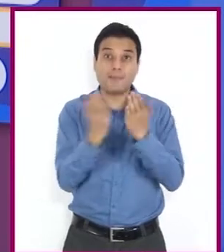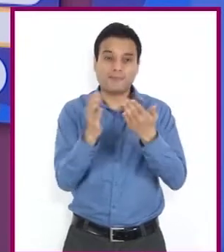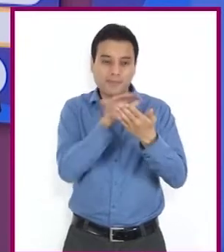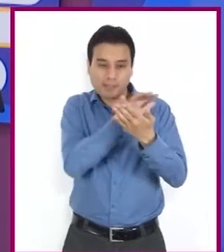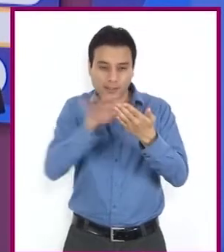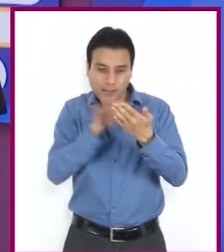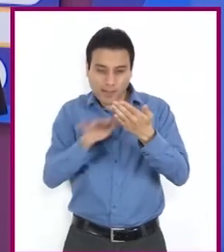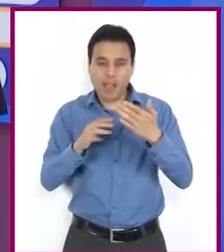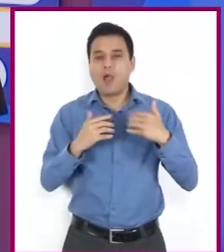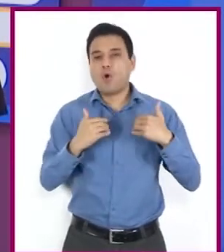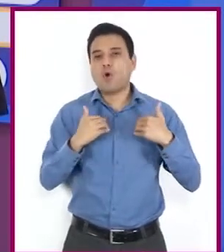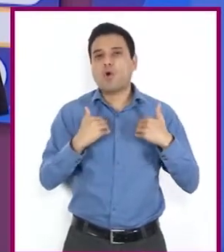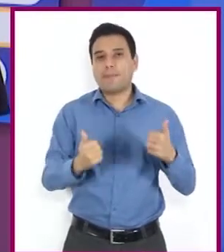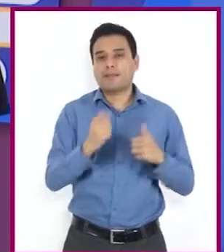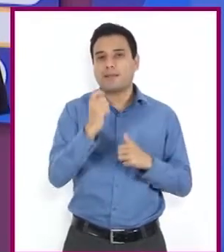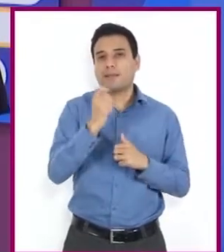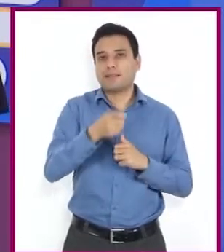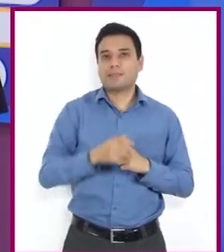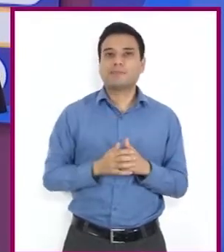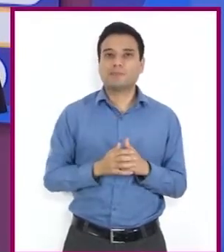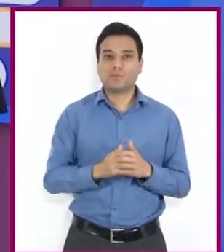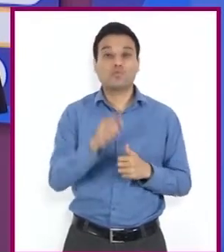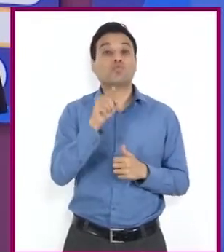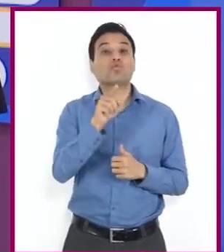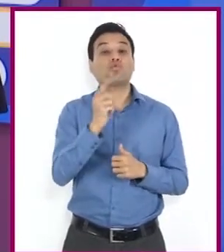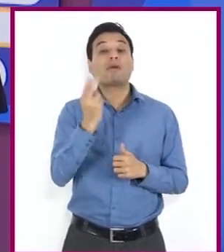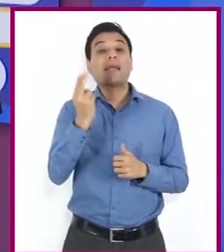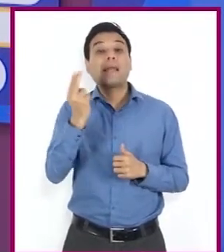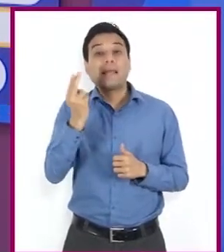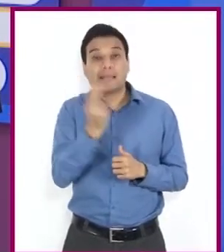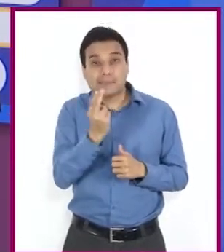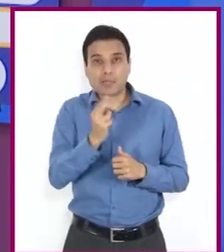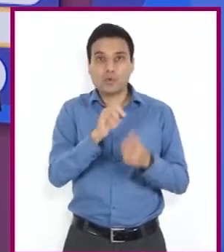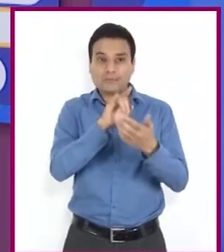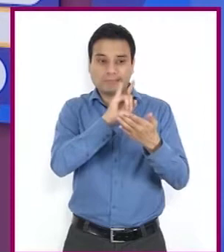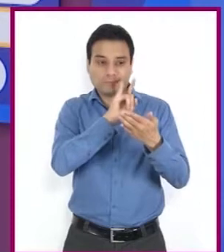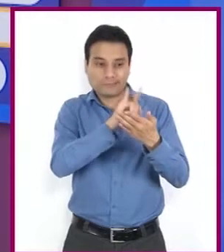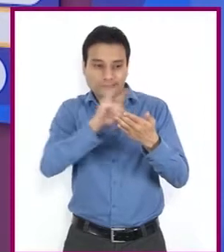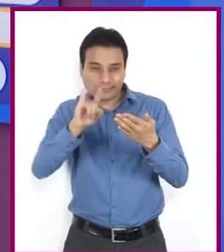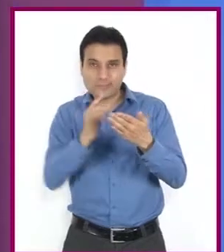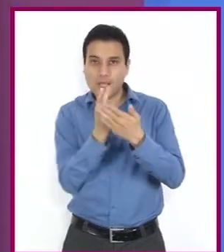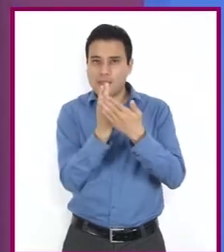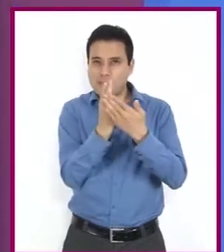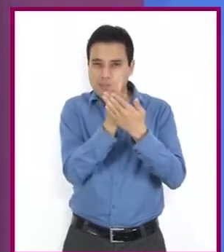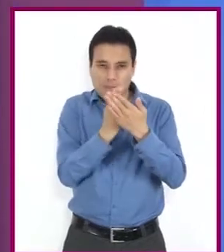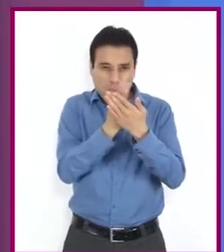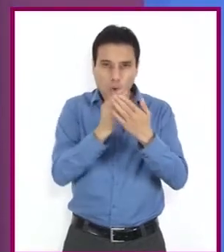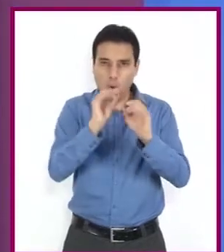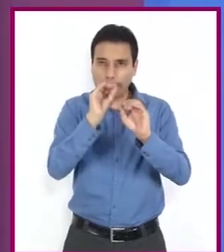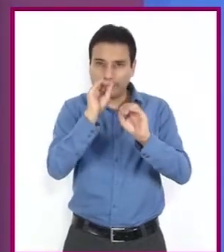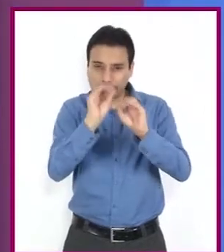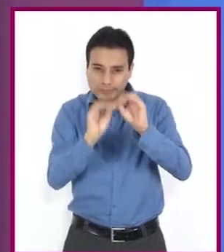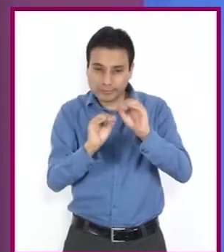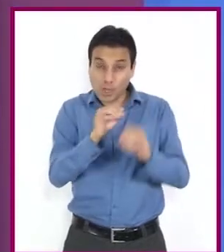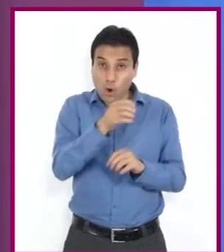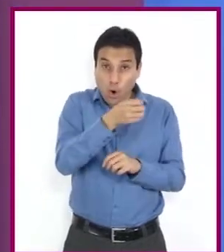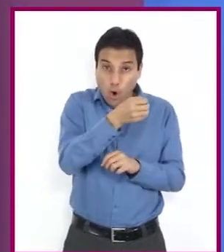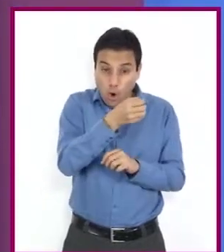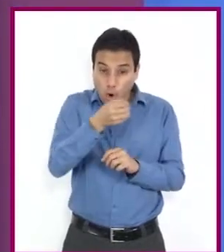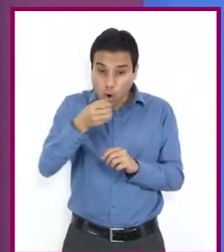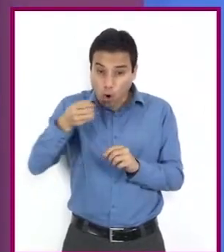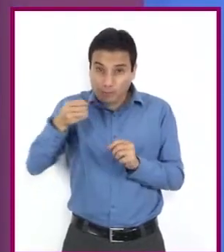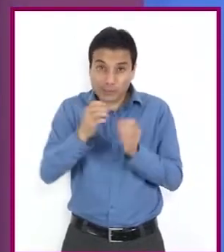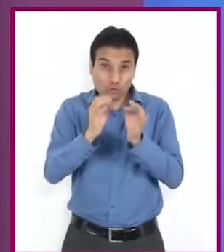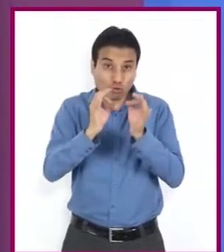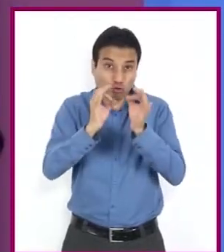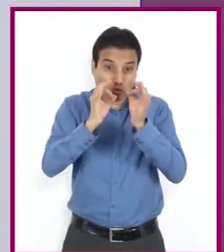Incluso, un acomodo gráfico o el modo en que se ilustra una viñeta, utilizando diversas